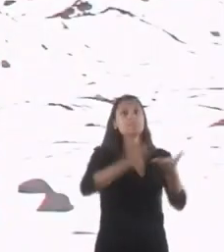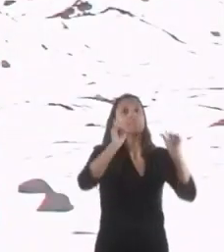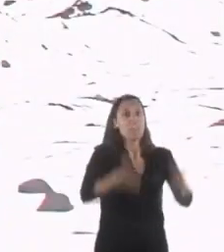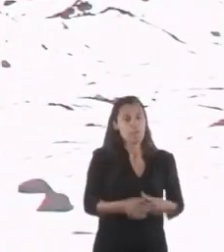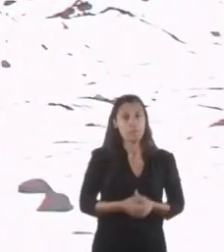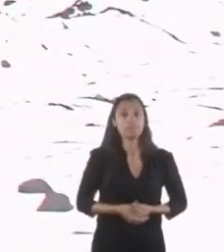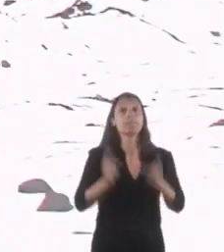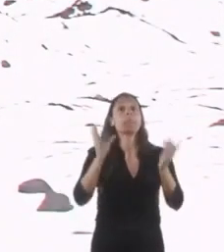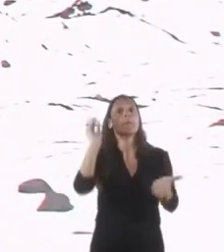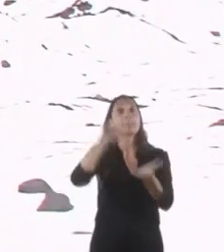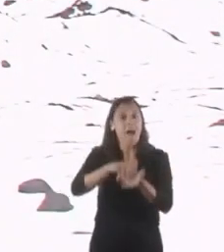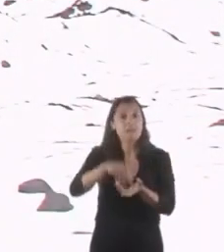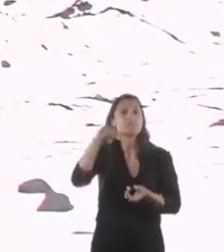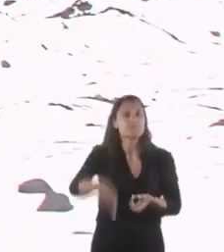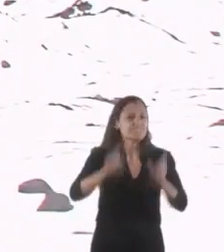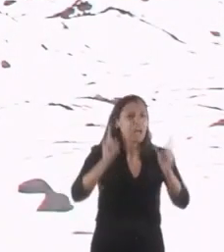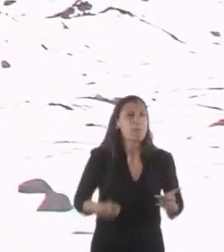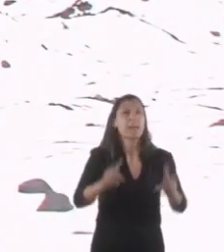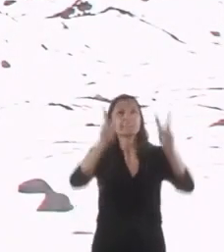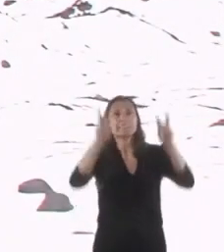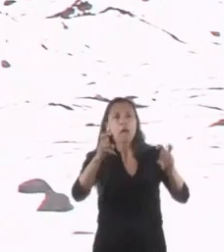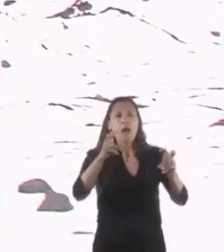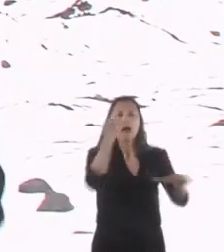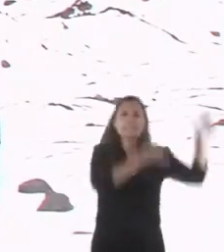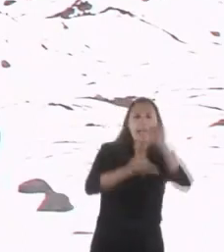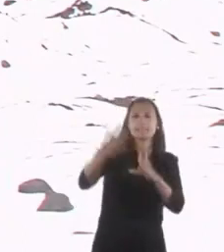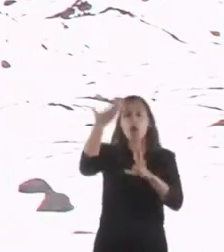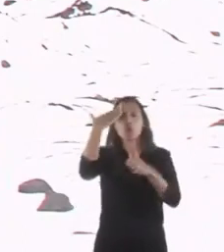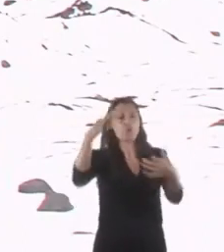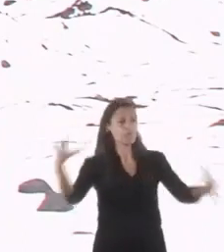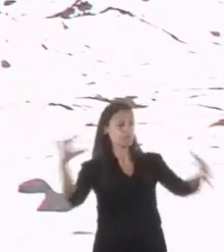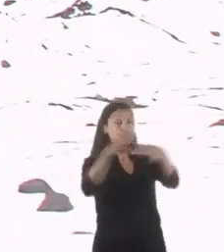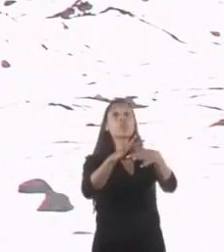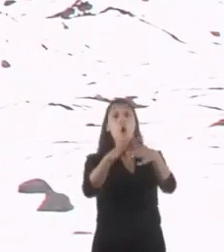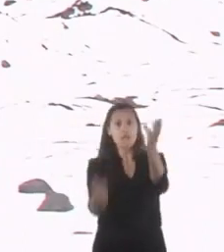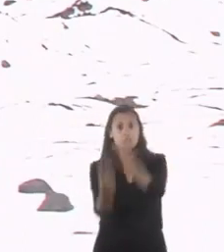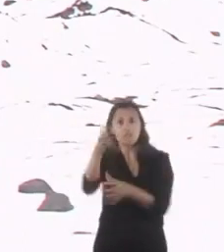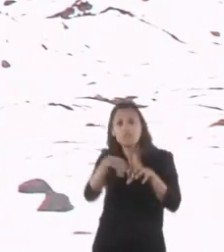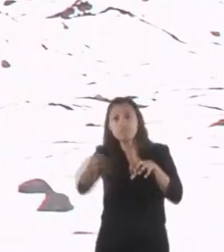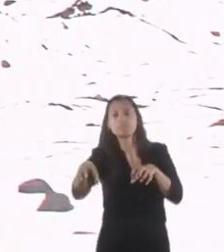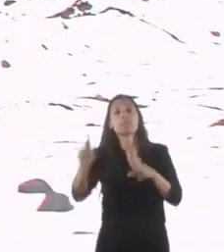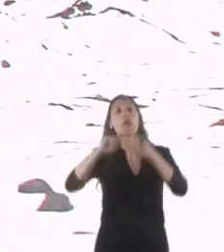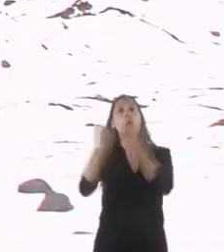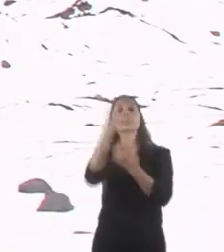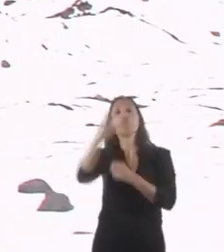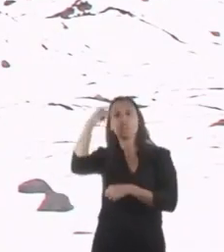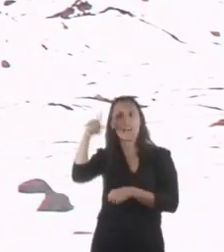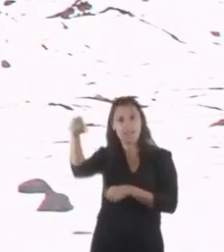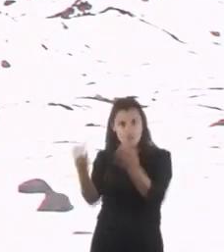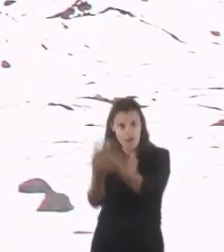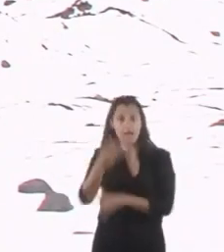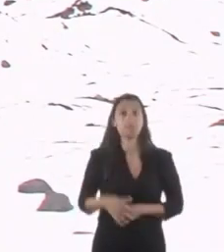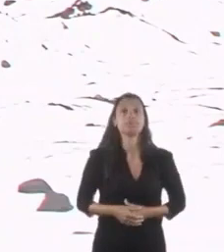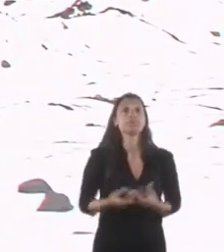hora, además, de cruzar la ciencia con la cultura y por eso creamos una sede de la Biblioteca Nacional. En el